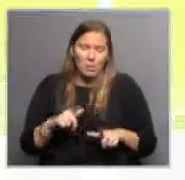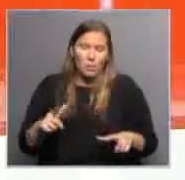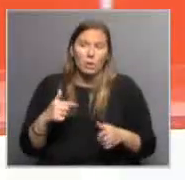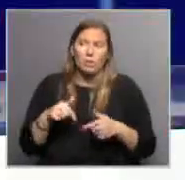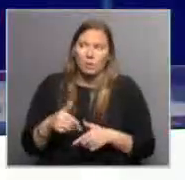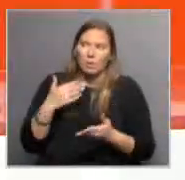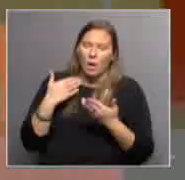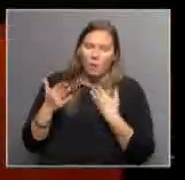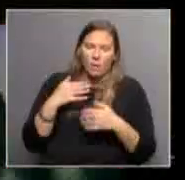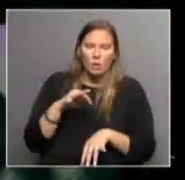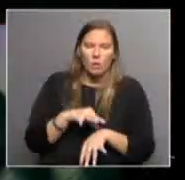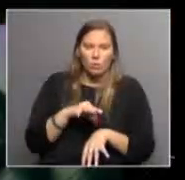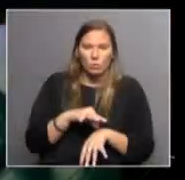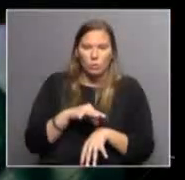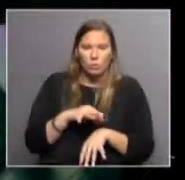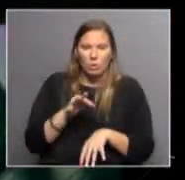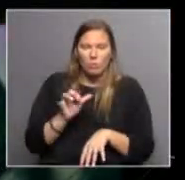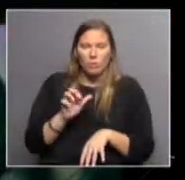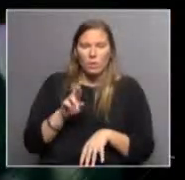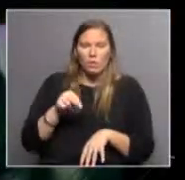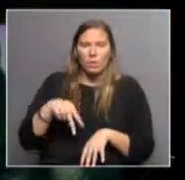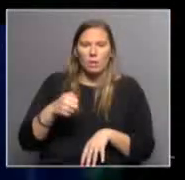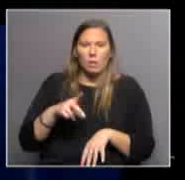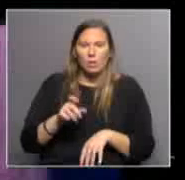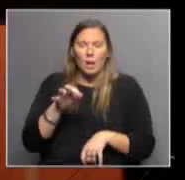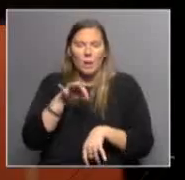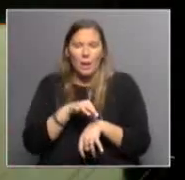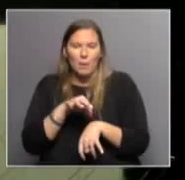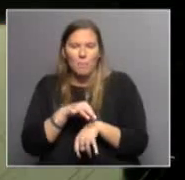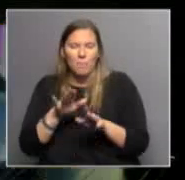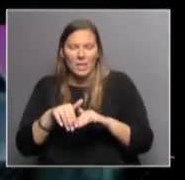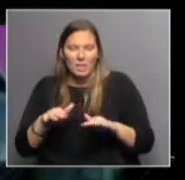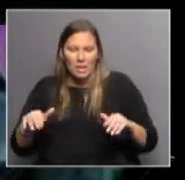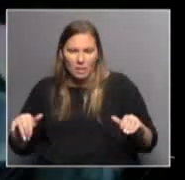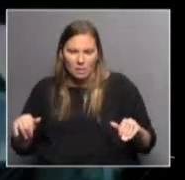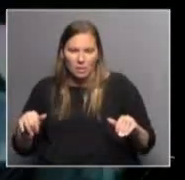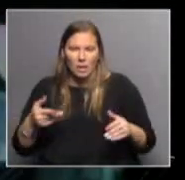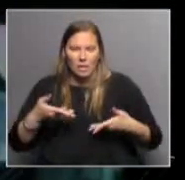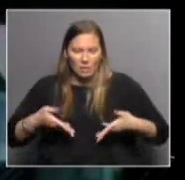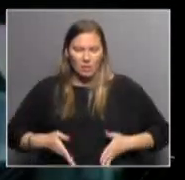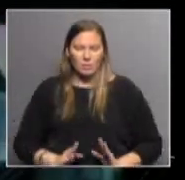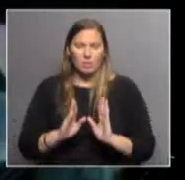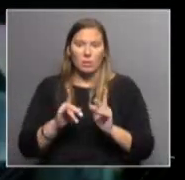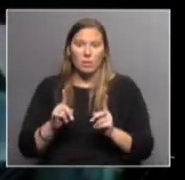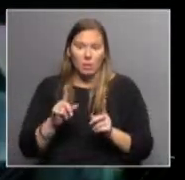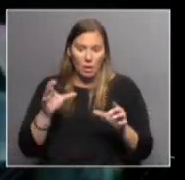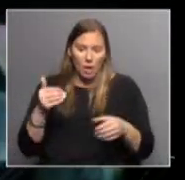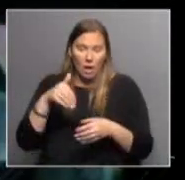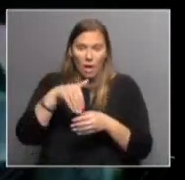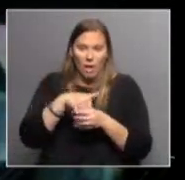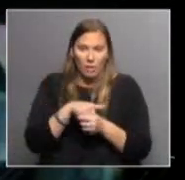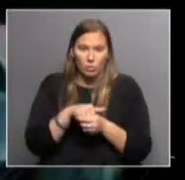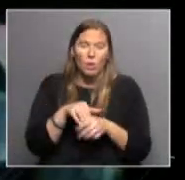vamos a hablar con la doctora Fernanda Blasina, que es pediatra y neonatóloga y que pertenece justamente a la iniciativa